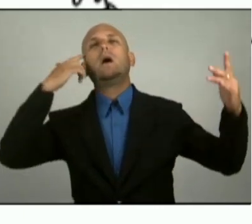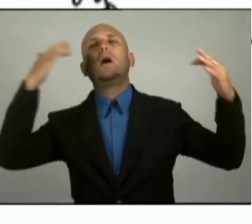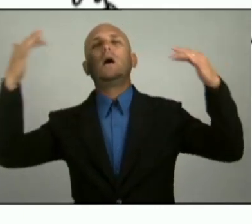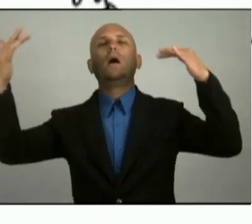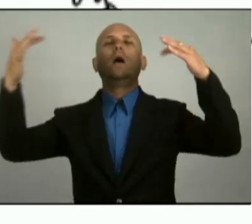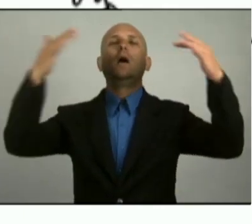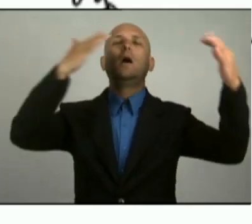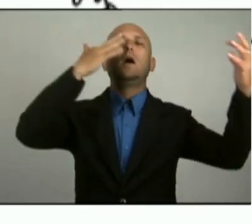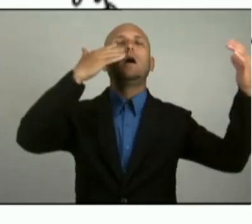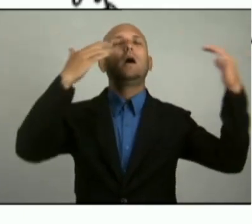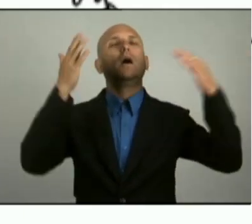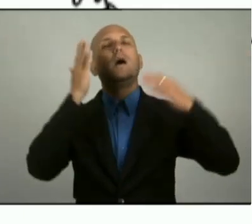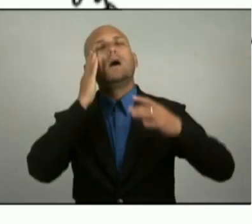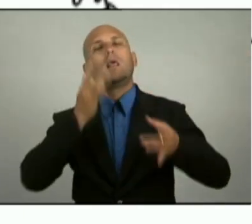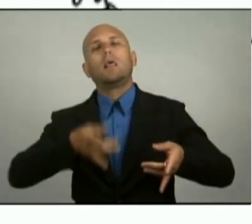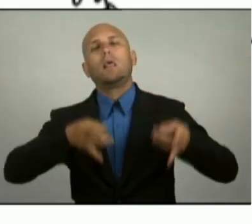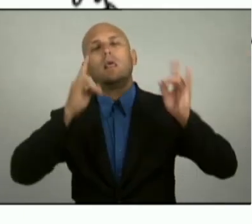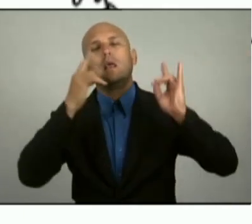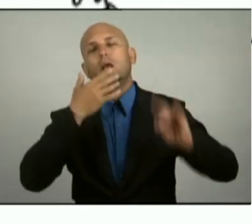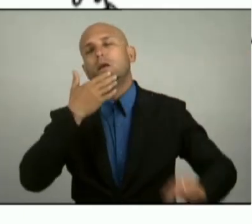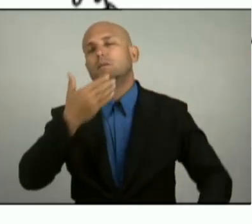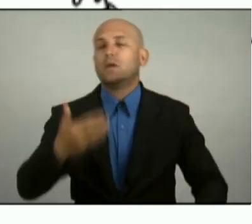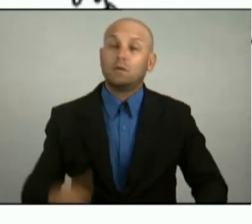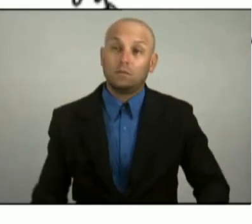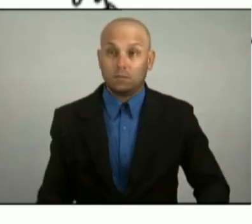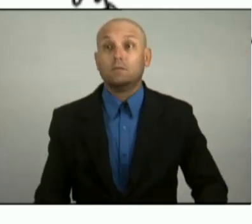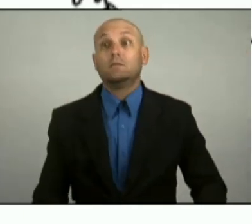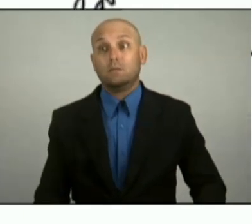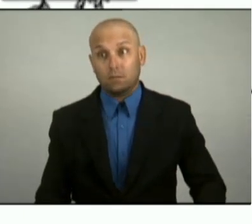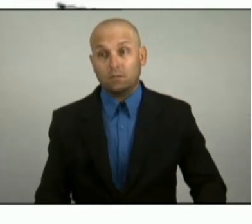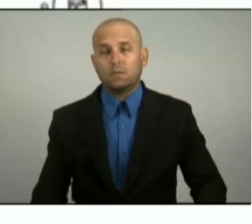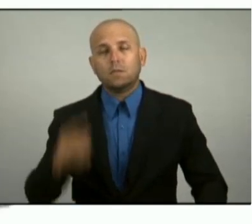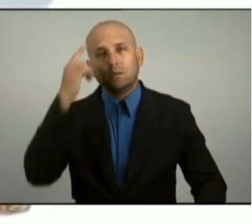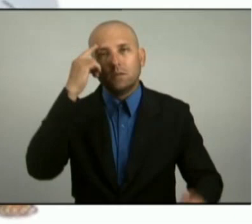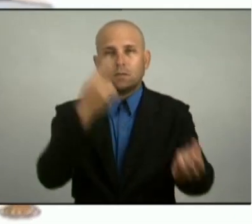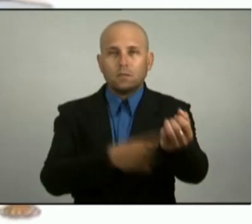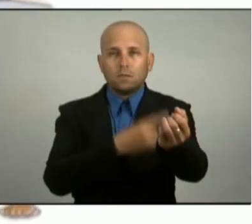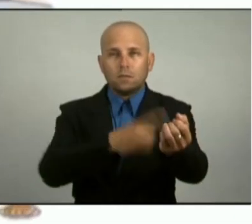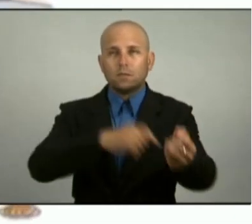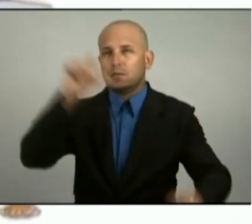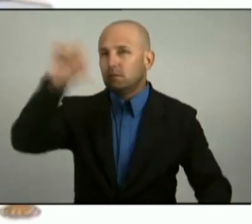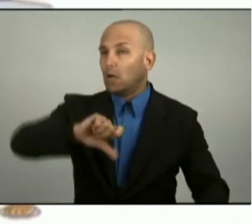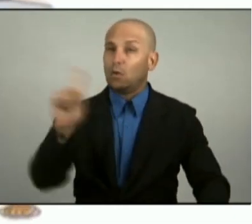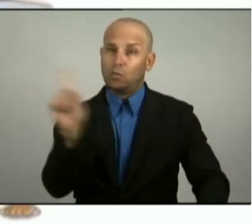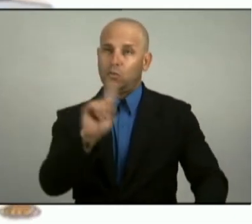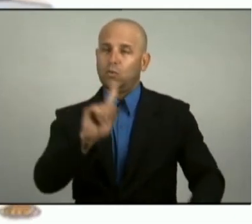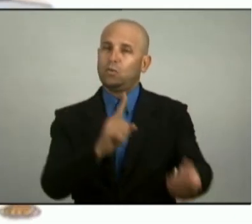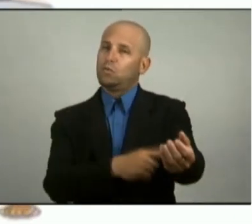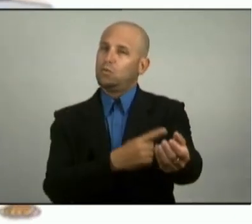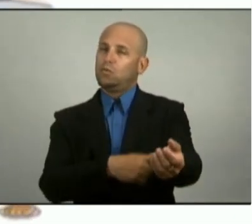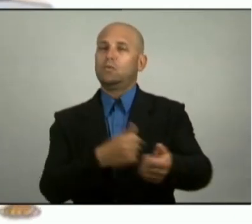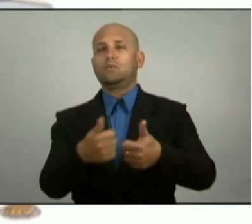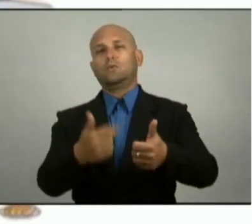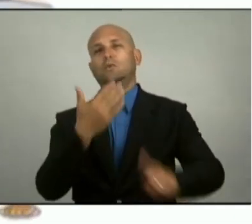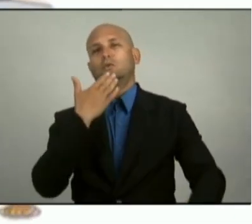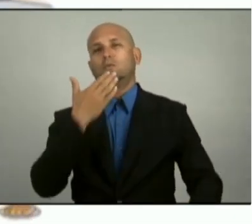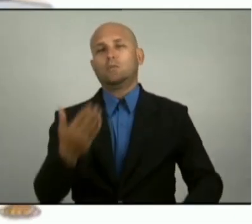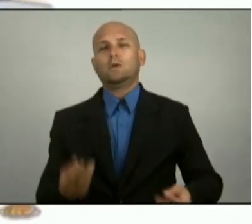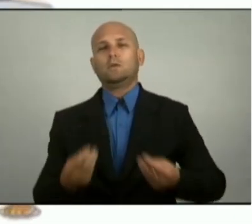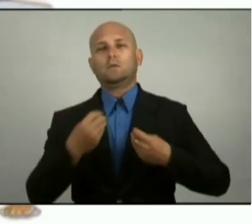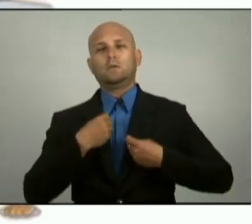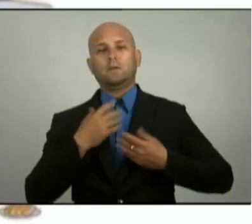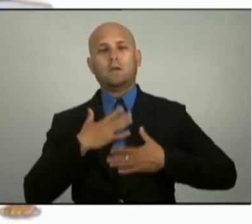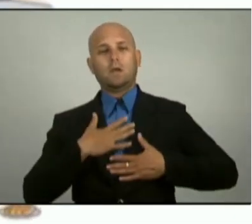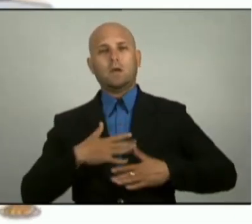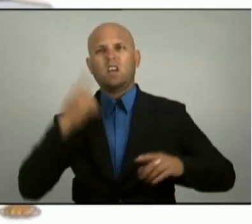y mejorar la calidad del sueño en general adoptar hábitos saludables de sueño y evitar las actividades y sustancias que